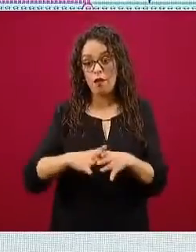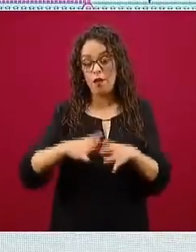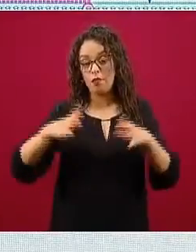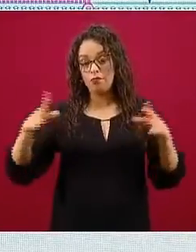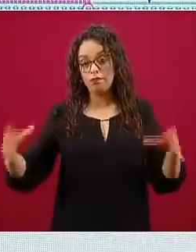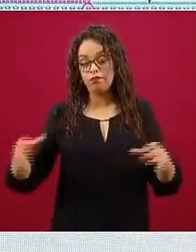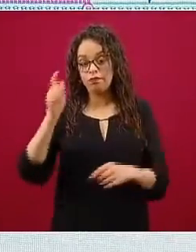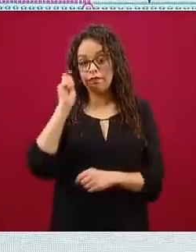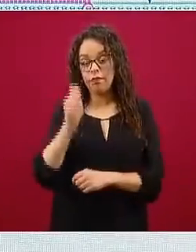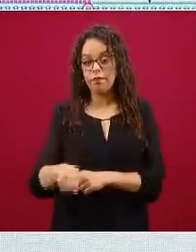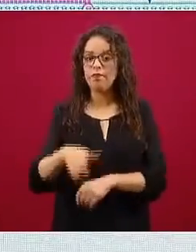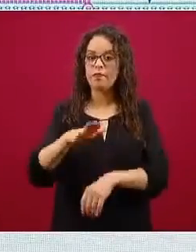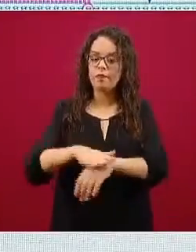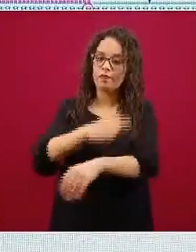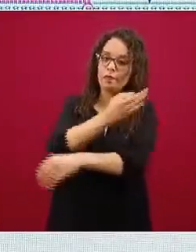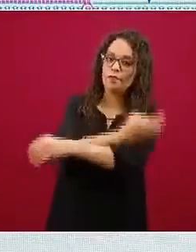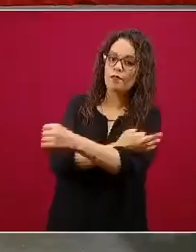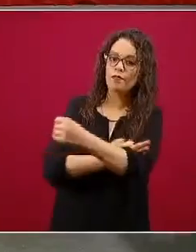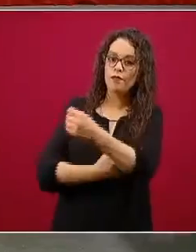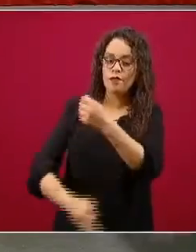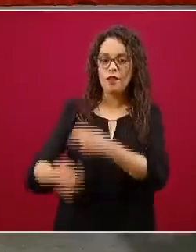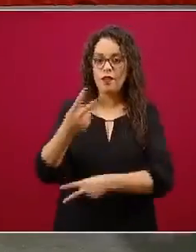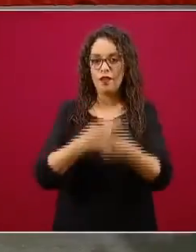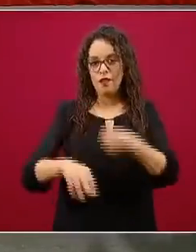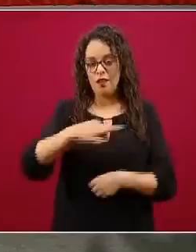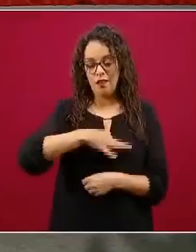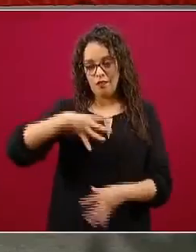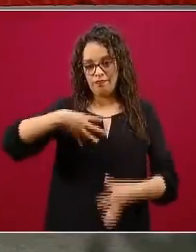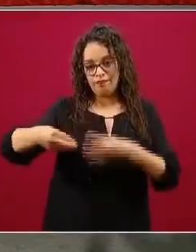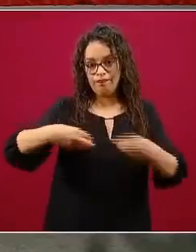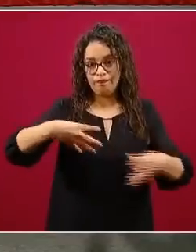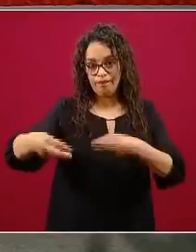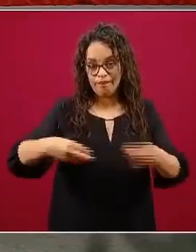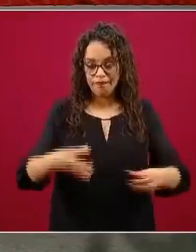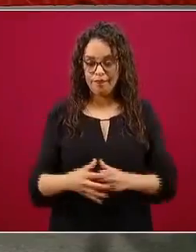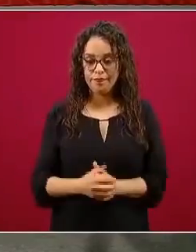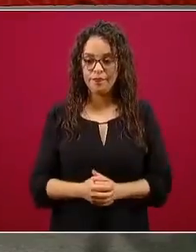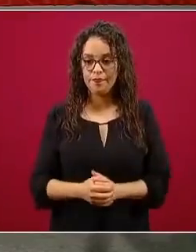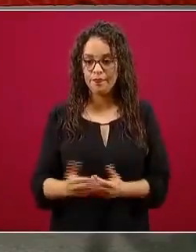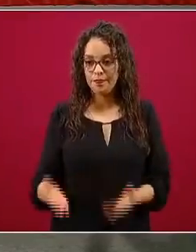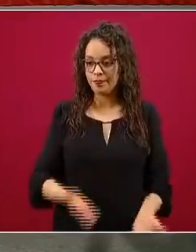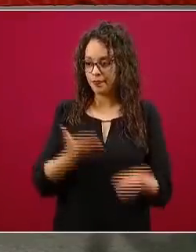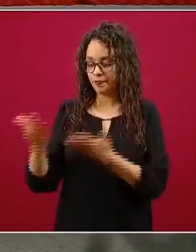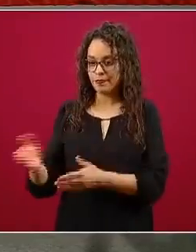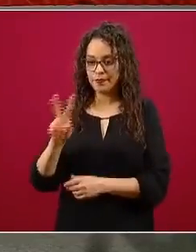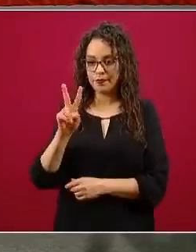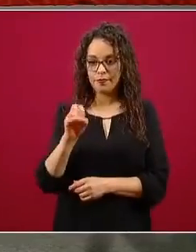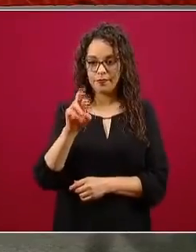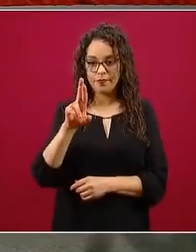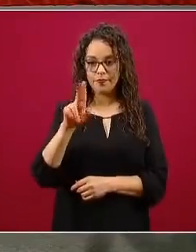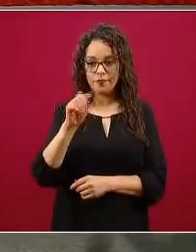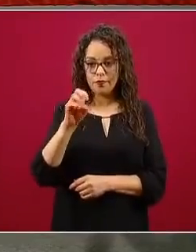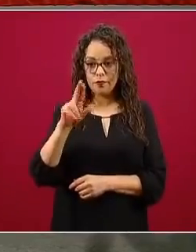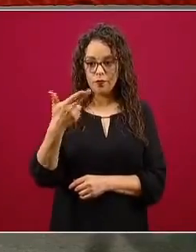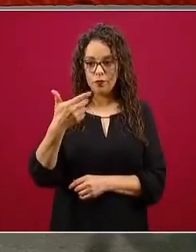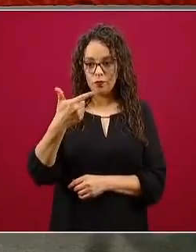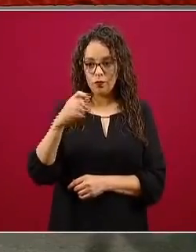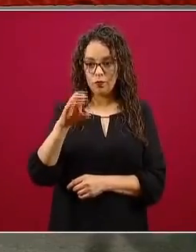en la parte más tardía de la epidemia. Le pido al doctor Víctor Hugo Borja si ahora nos comenta sobre el tema.